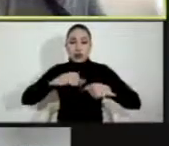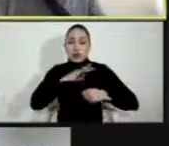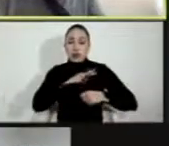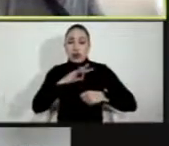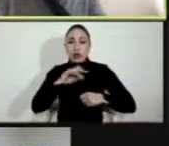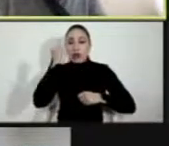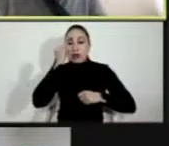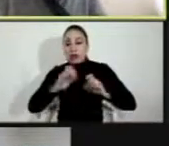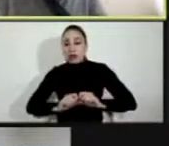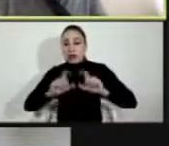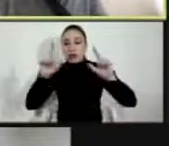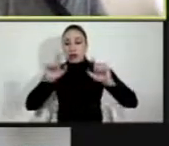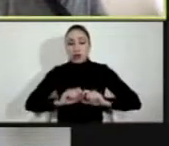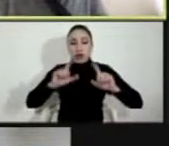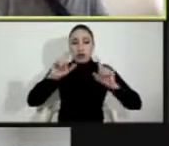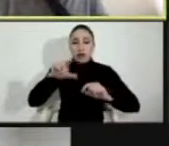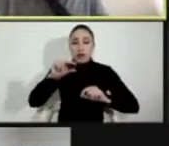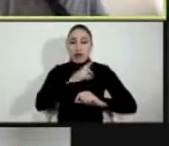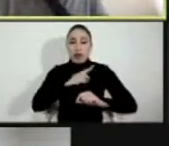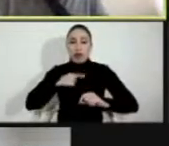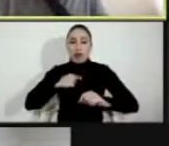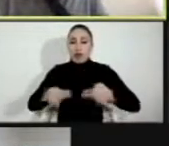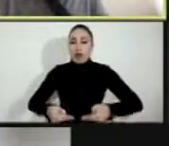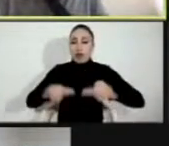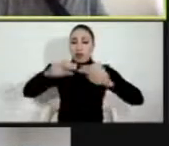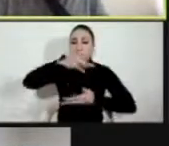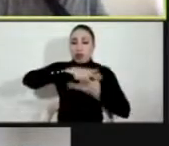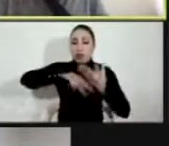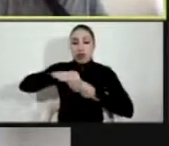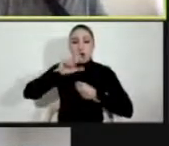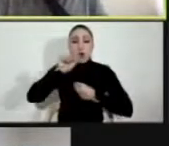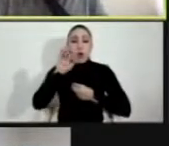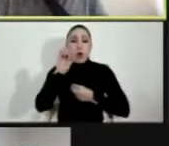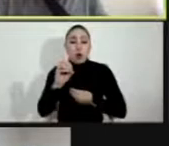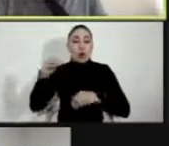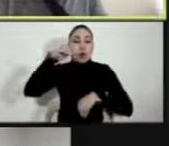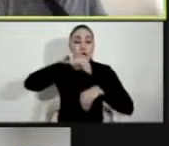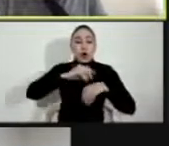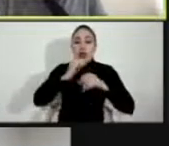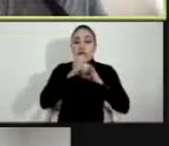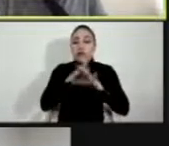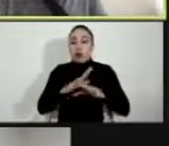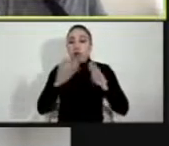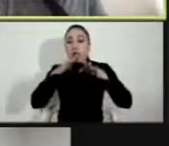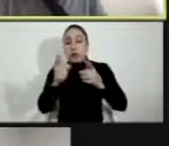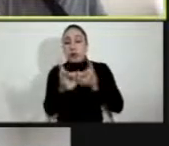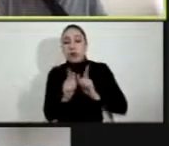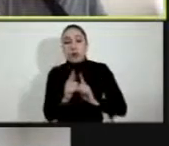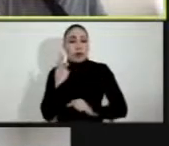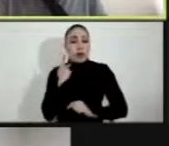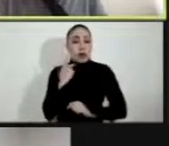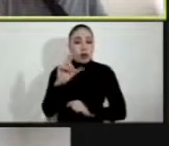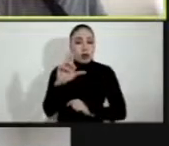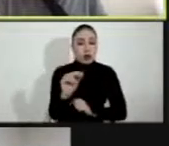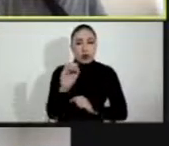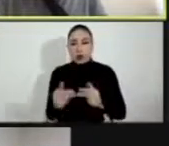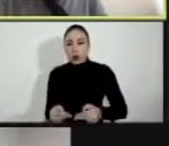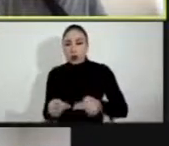contengan tendencias políticas, partidistas, religiosas, lucrativas, comerciales, ni